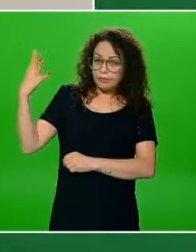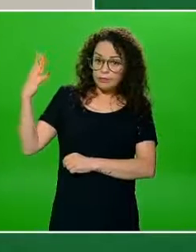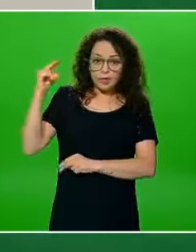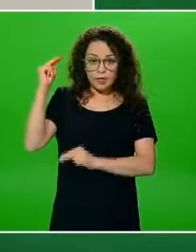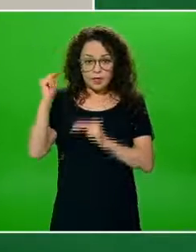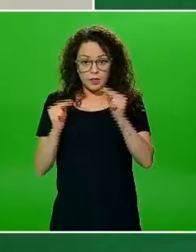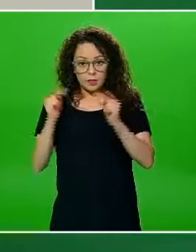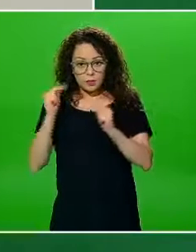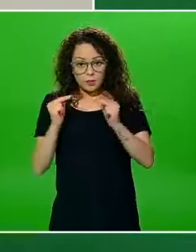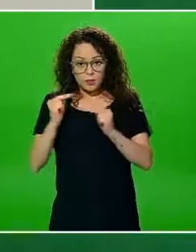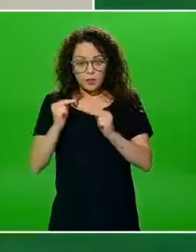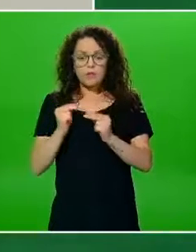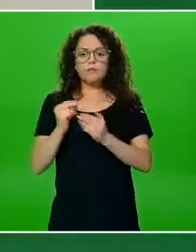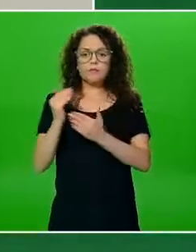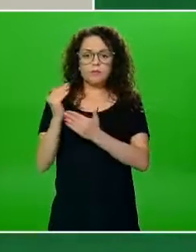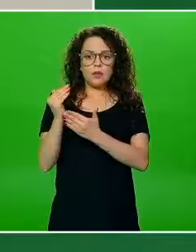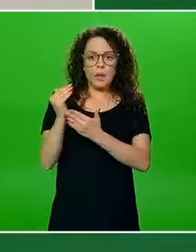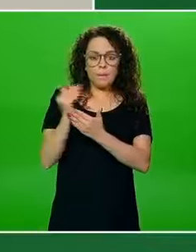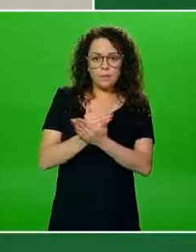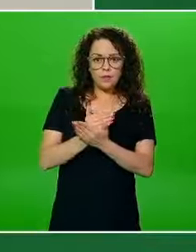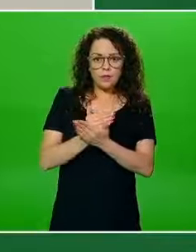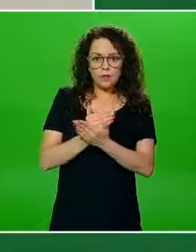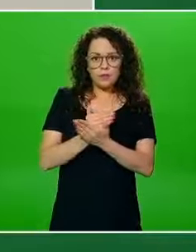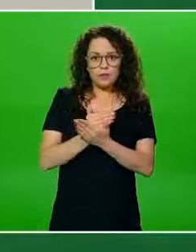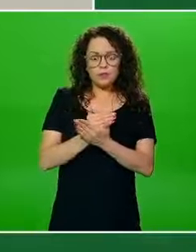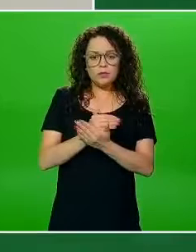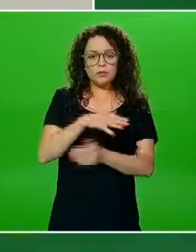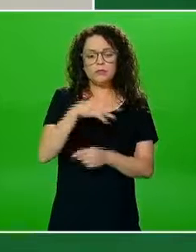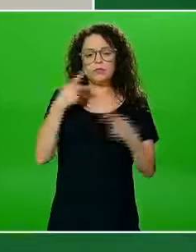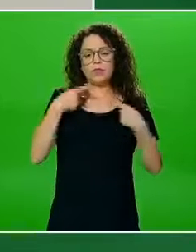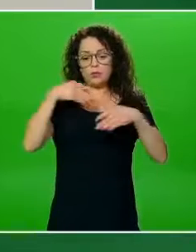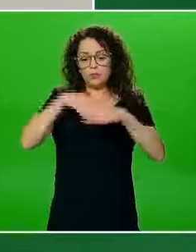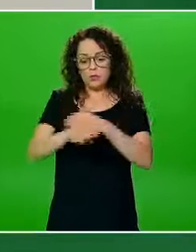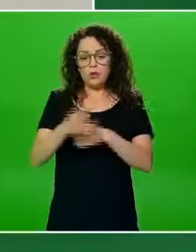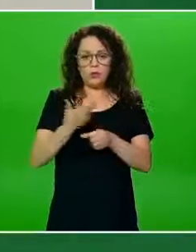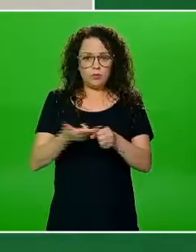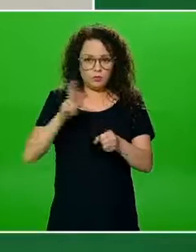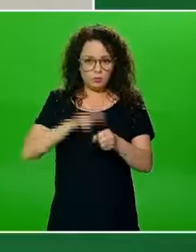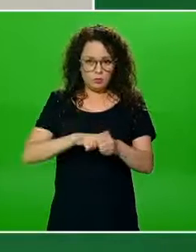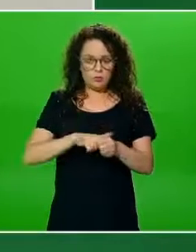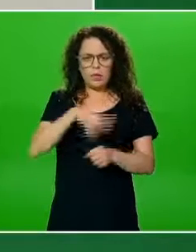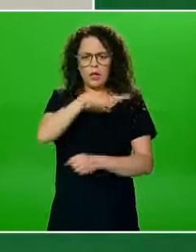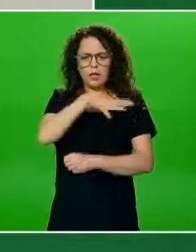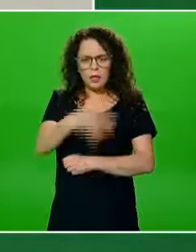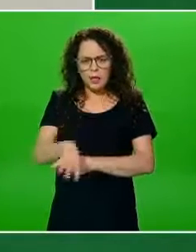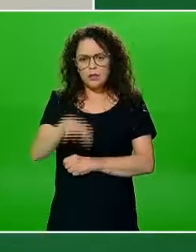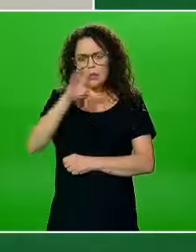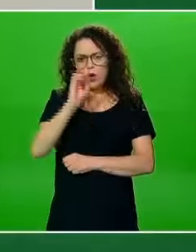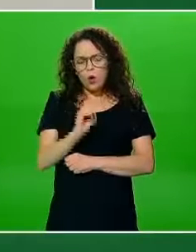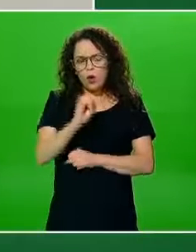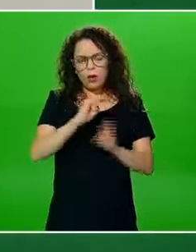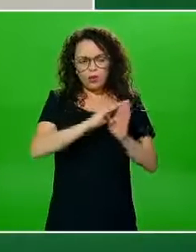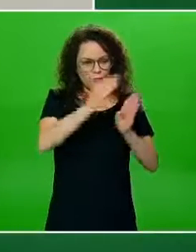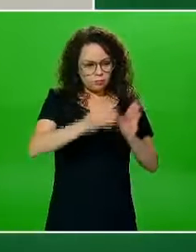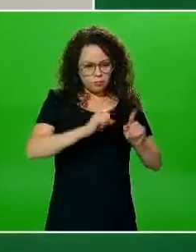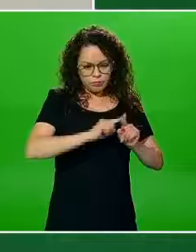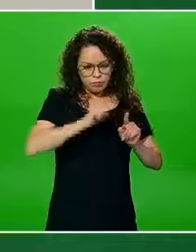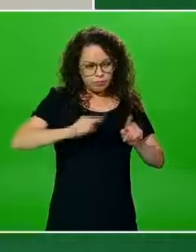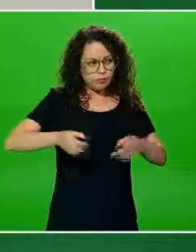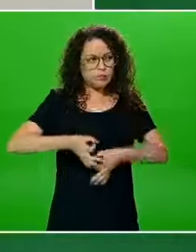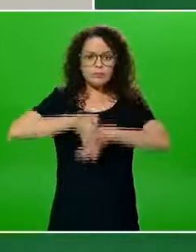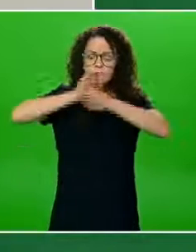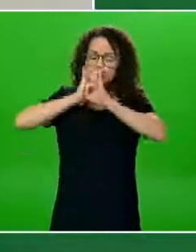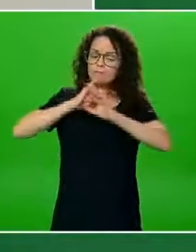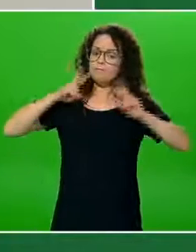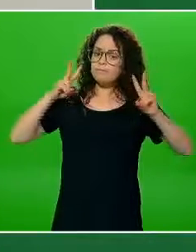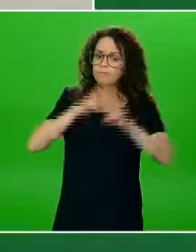la cantidad de camas COVID, ya sea generales o con ventilador, siempre debo de mantener al